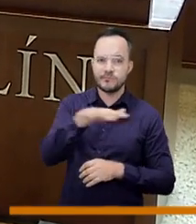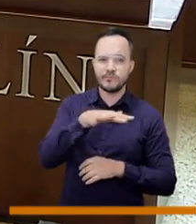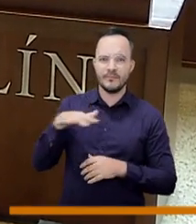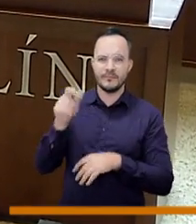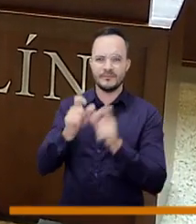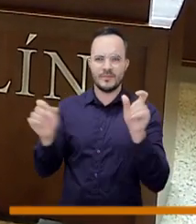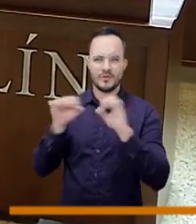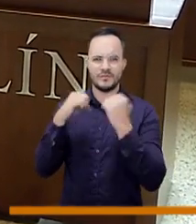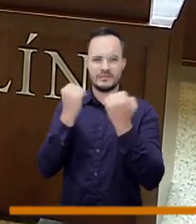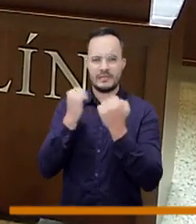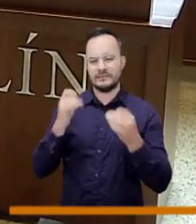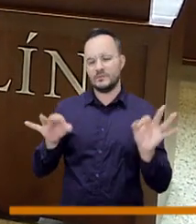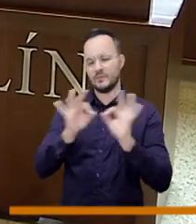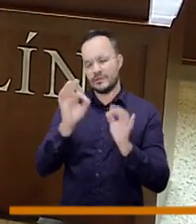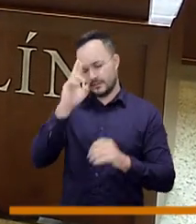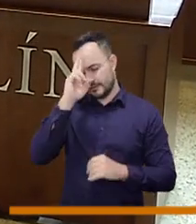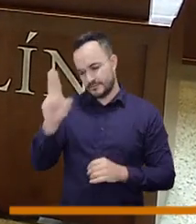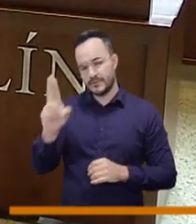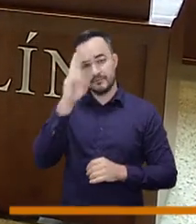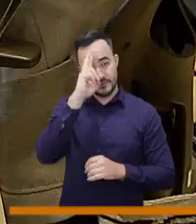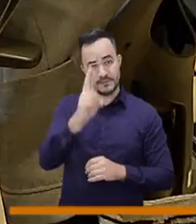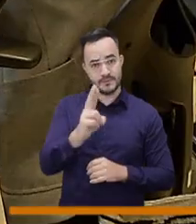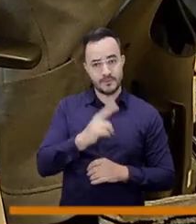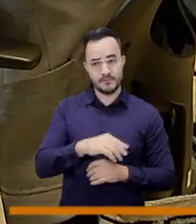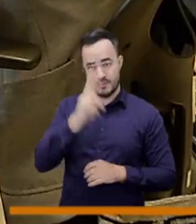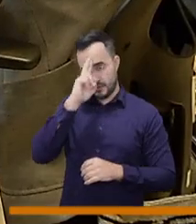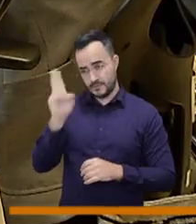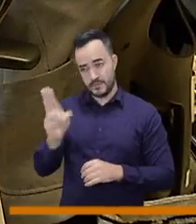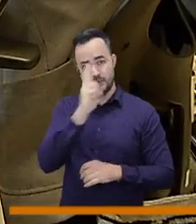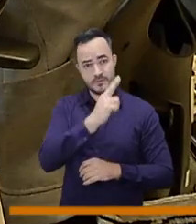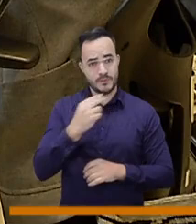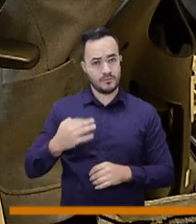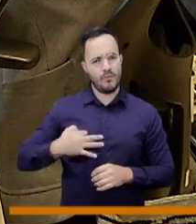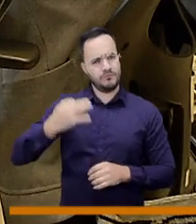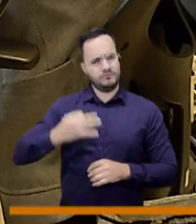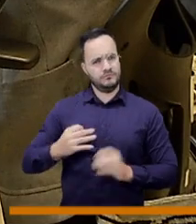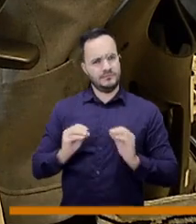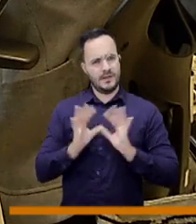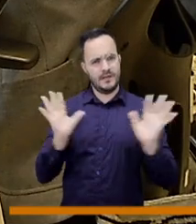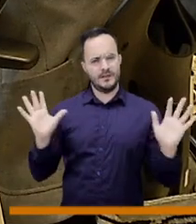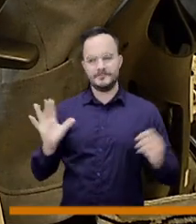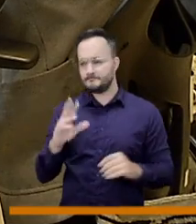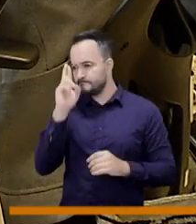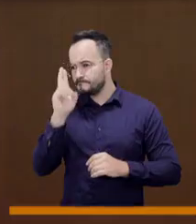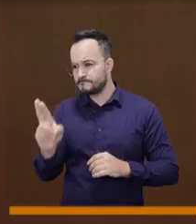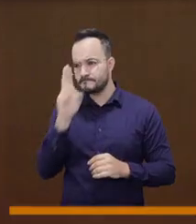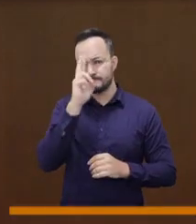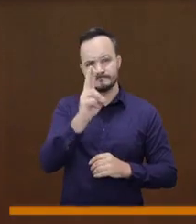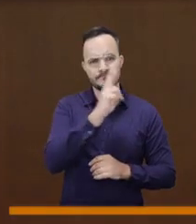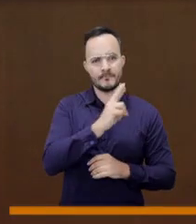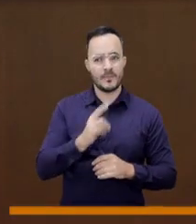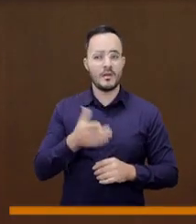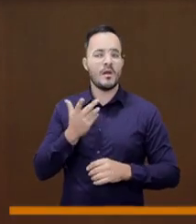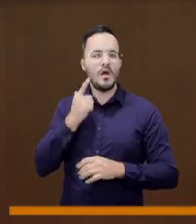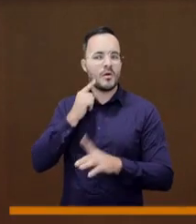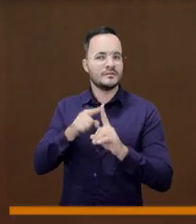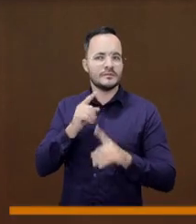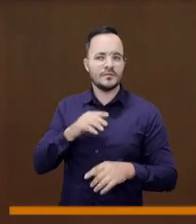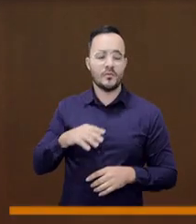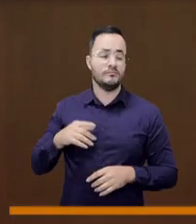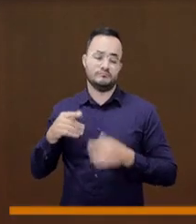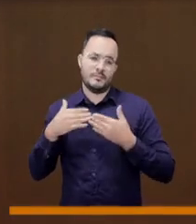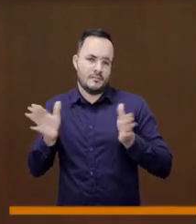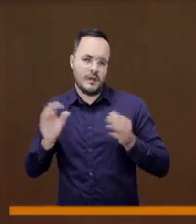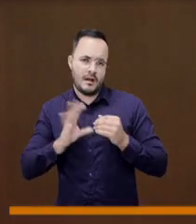un trato respetuoso pero a la vez cordial, y por supuesto en el que se puedan dar